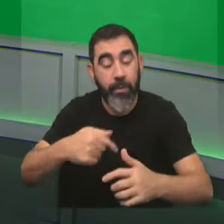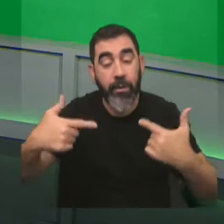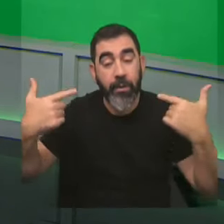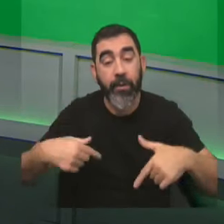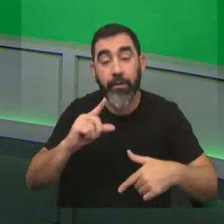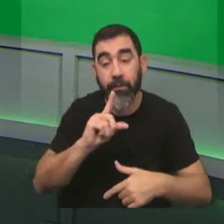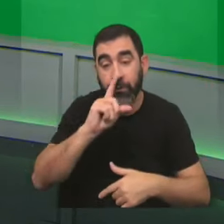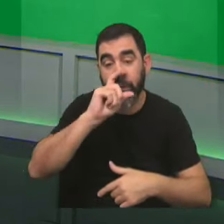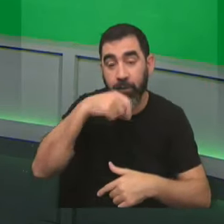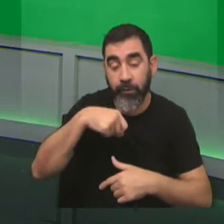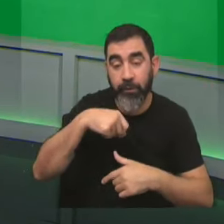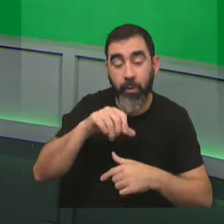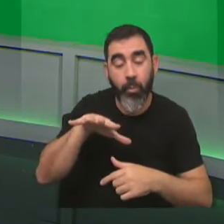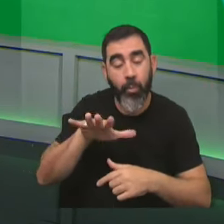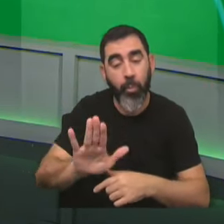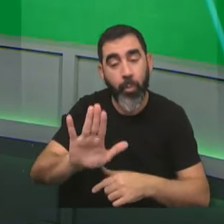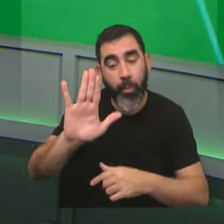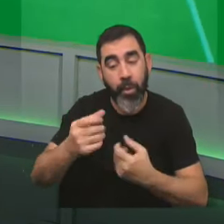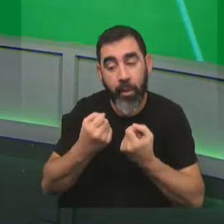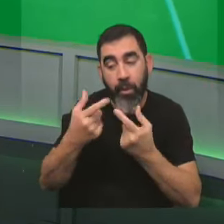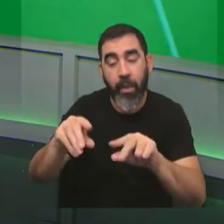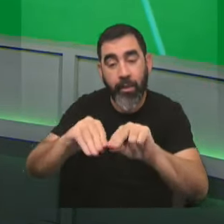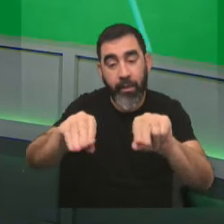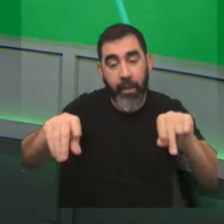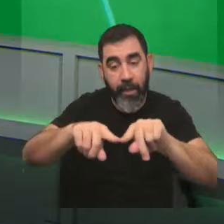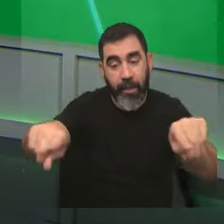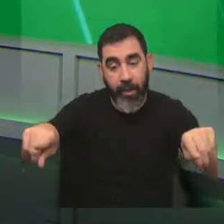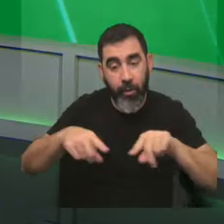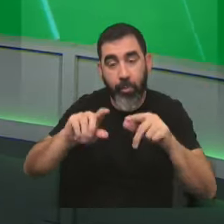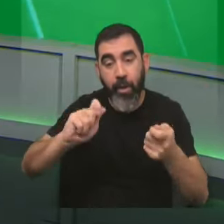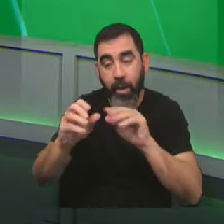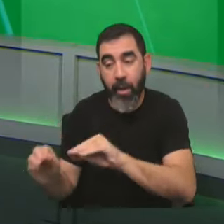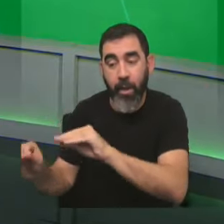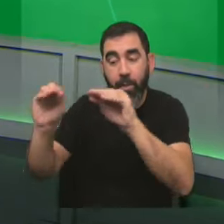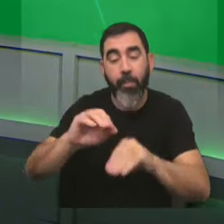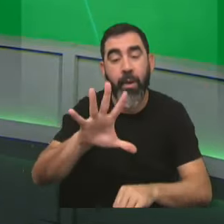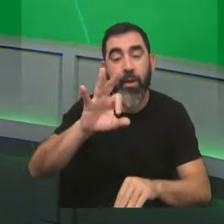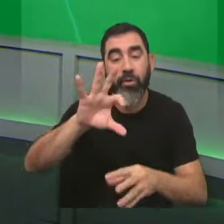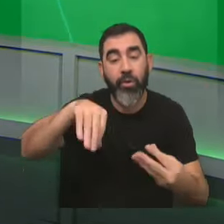Montevideo se han comprometido a brindar un nuevo terreno para el realojo de 50